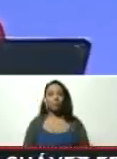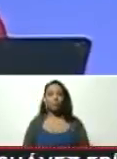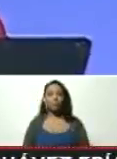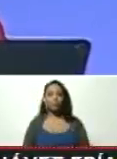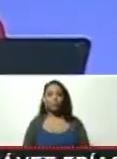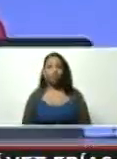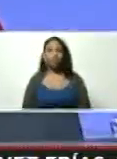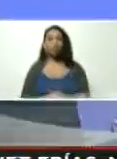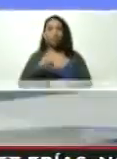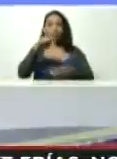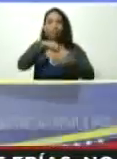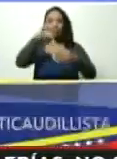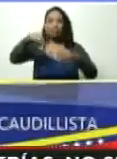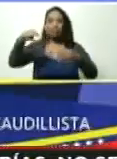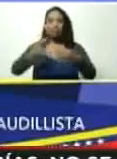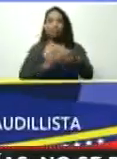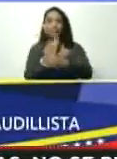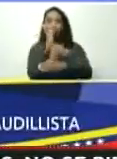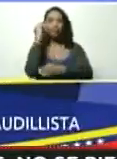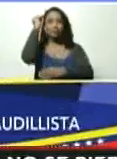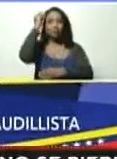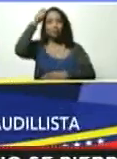sembrar pensando en los pueblos,